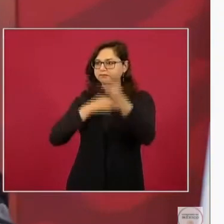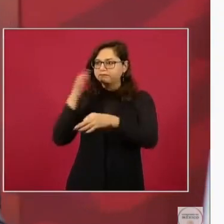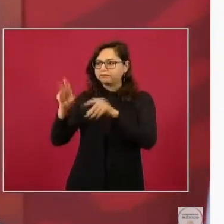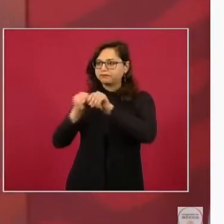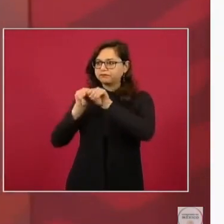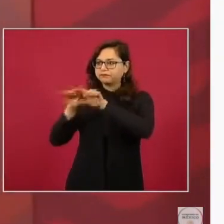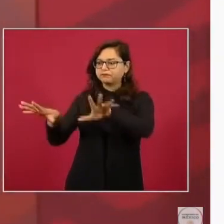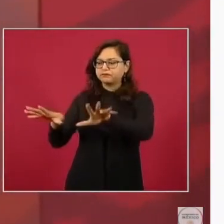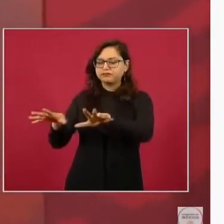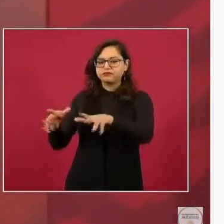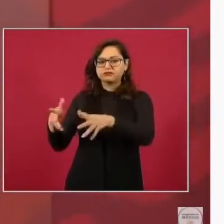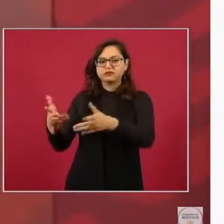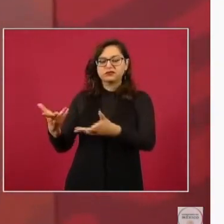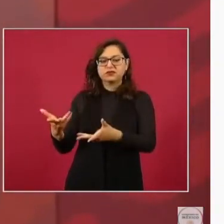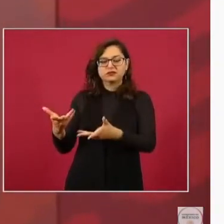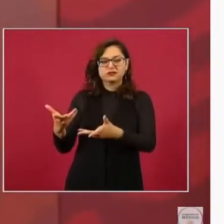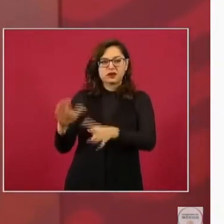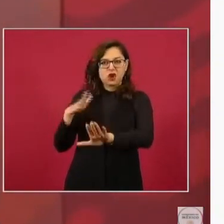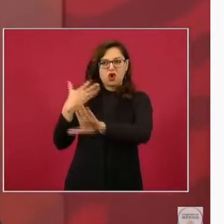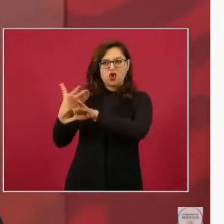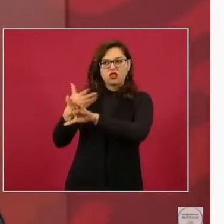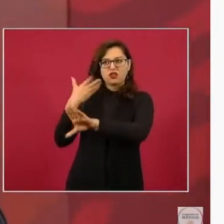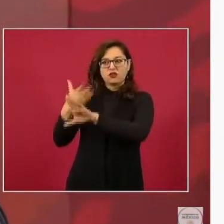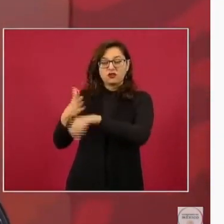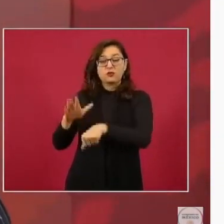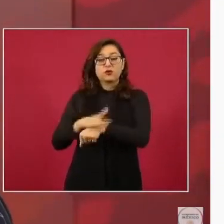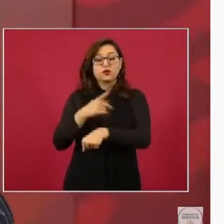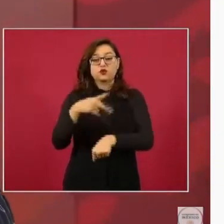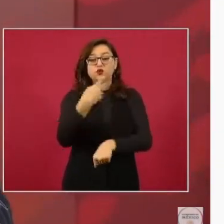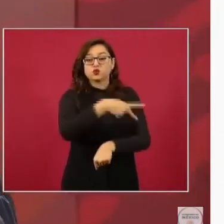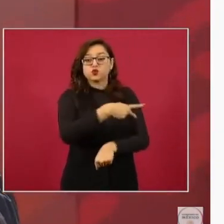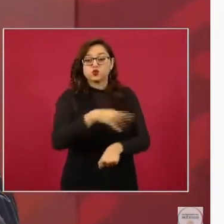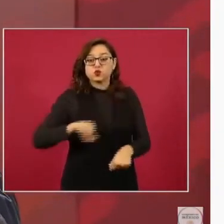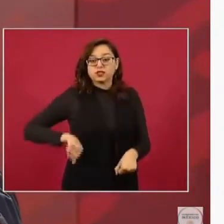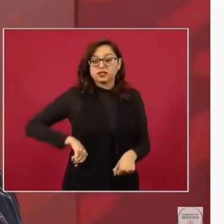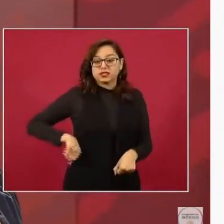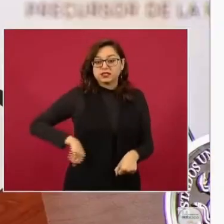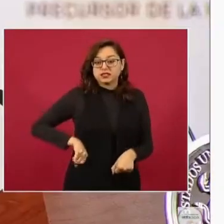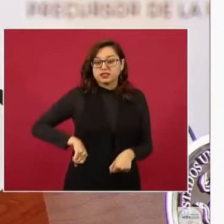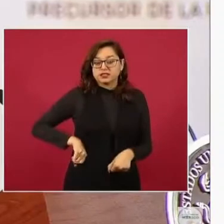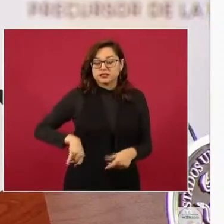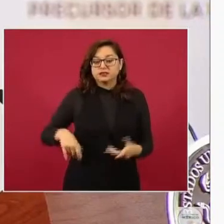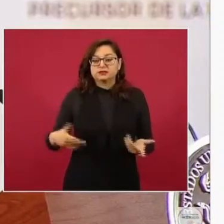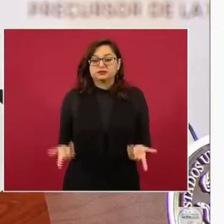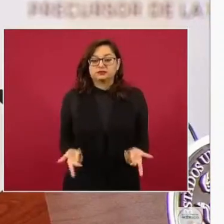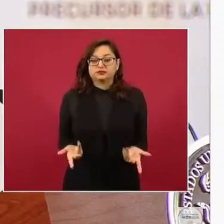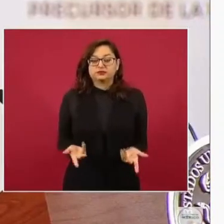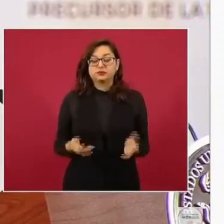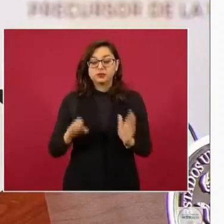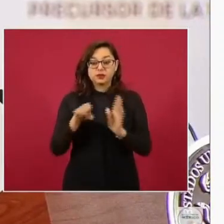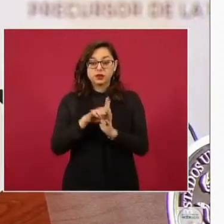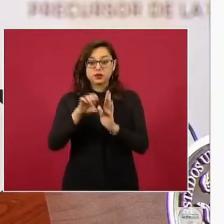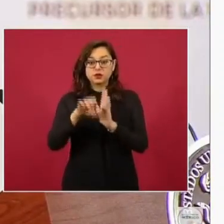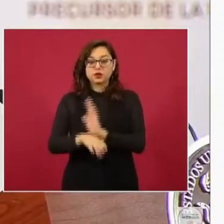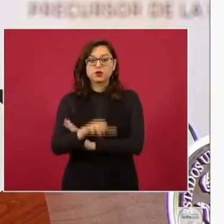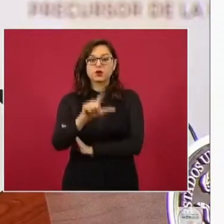mí sus intereses en el caso loret de mola